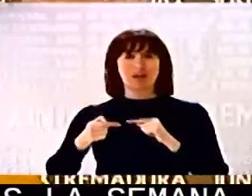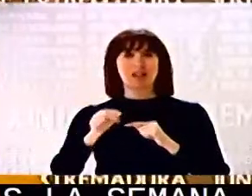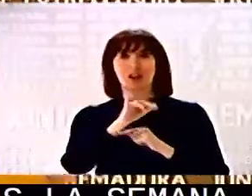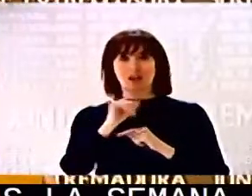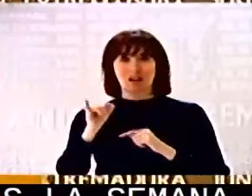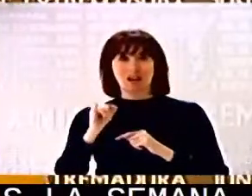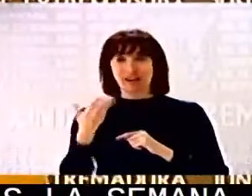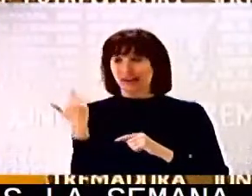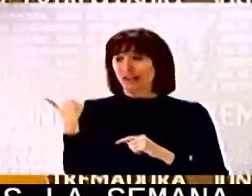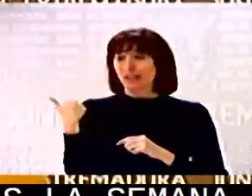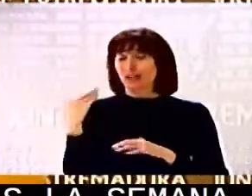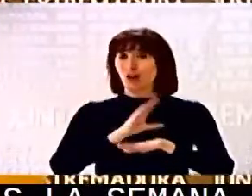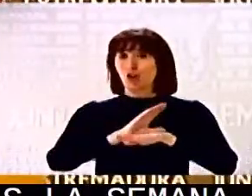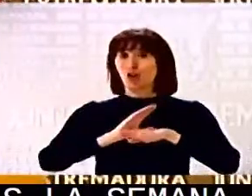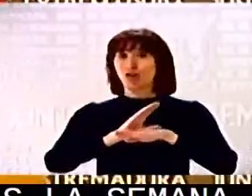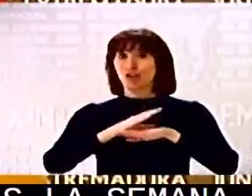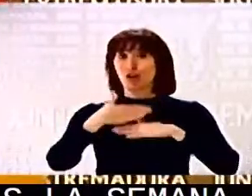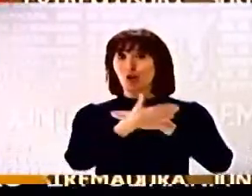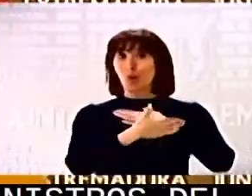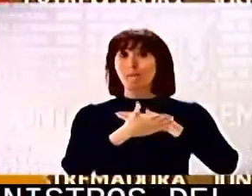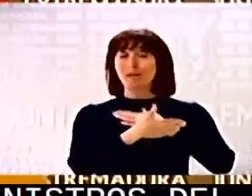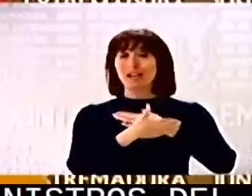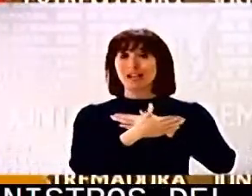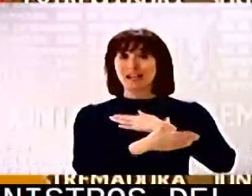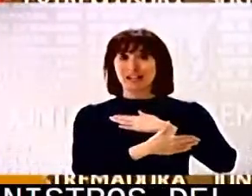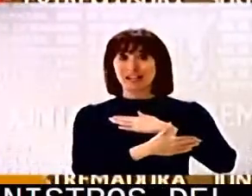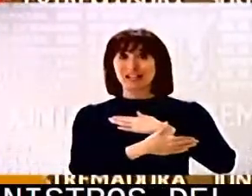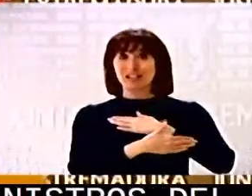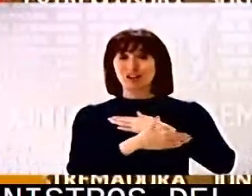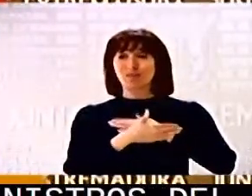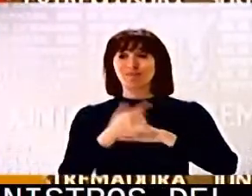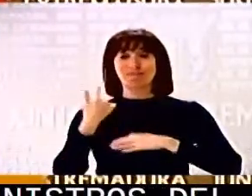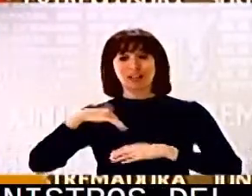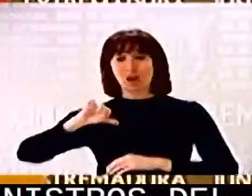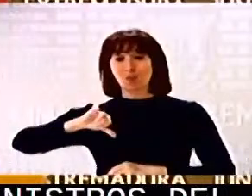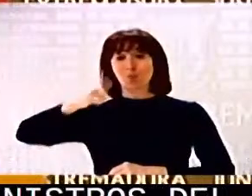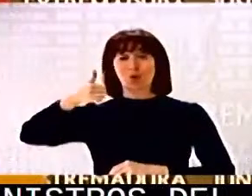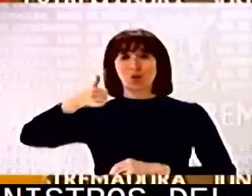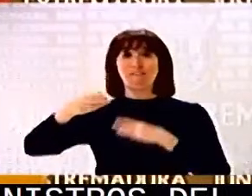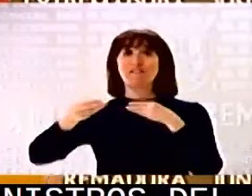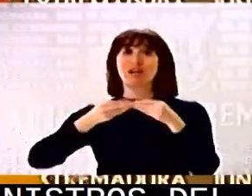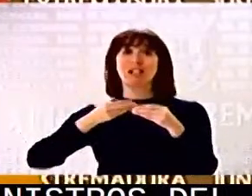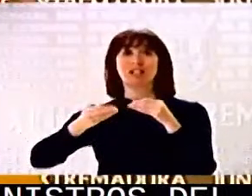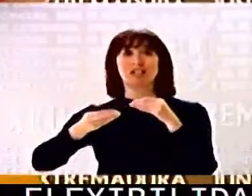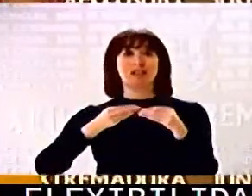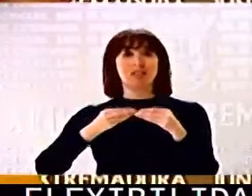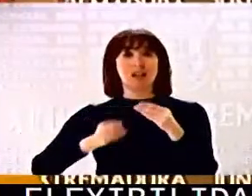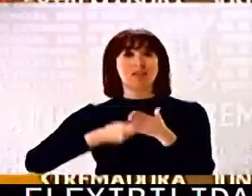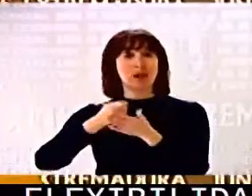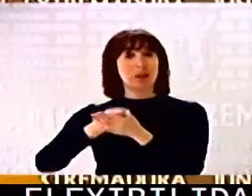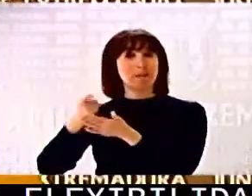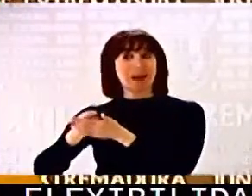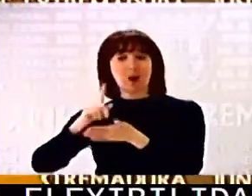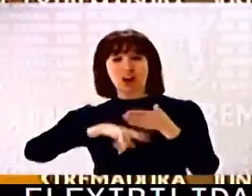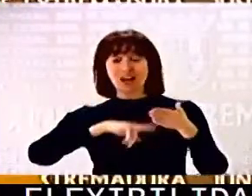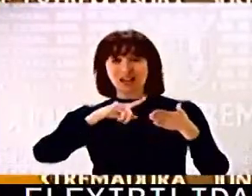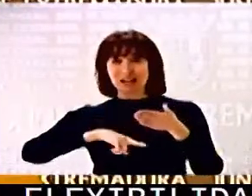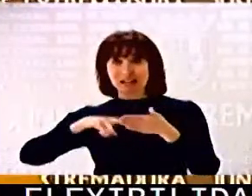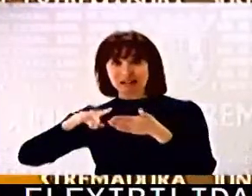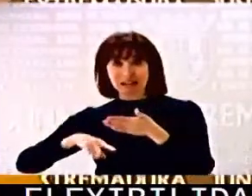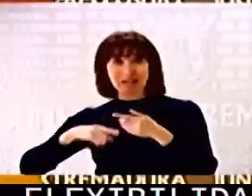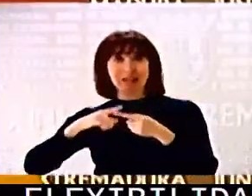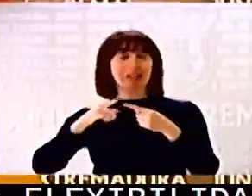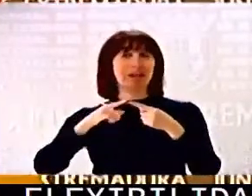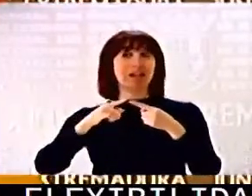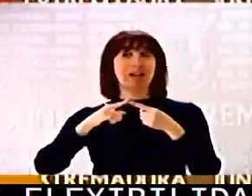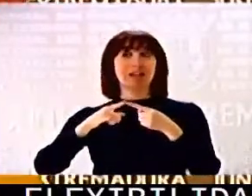propio Consejo de Ministros del Gobierno de España también aprobaba la flexibilidad en el pago de los alquileres, el pasar